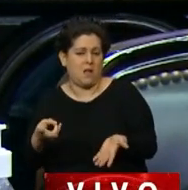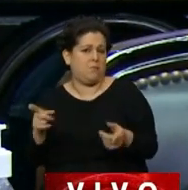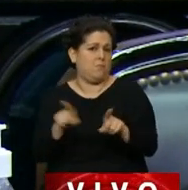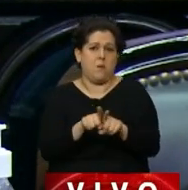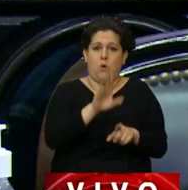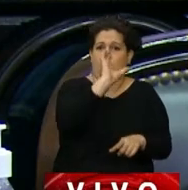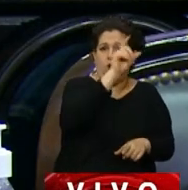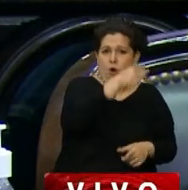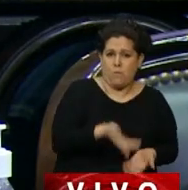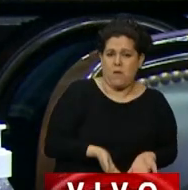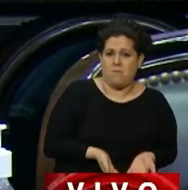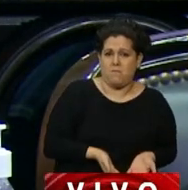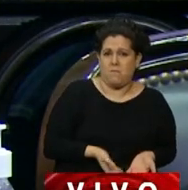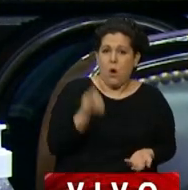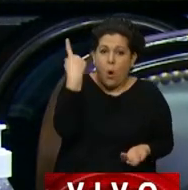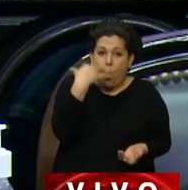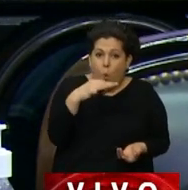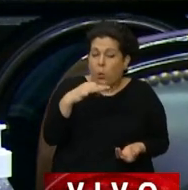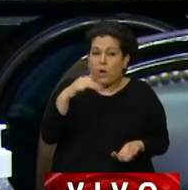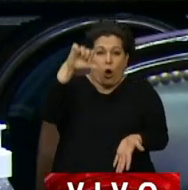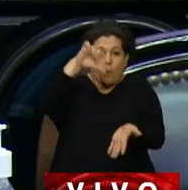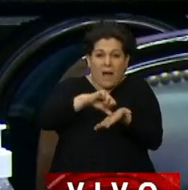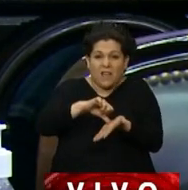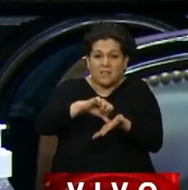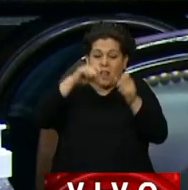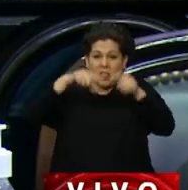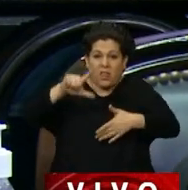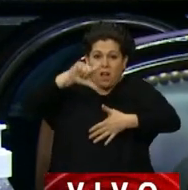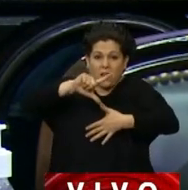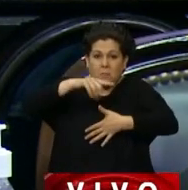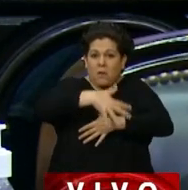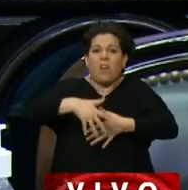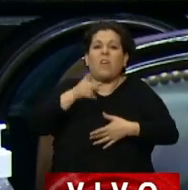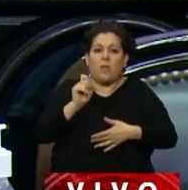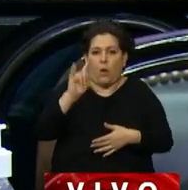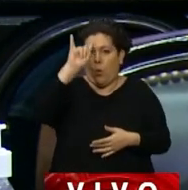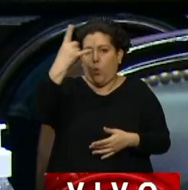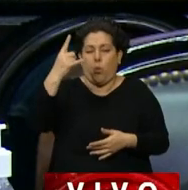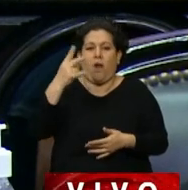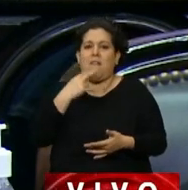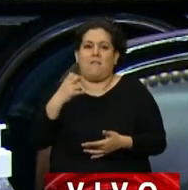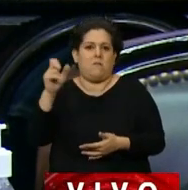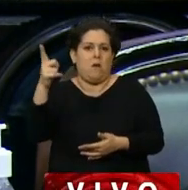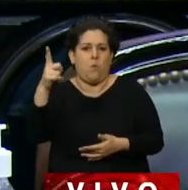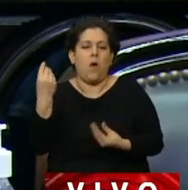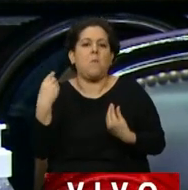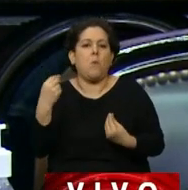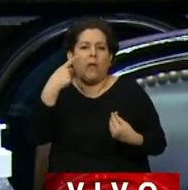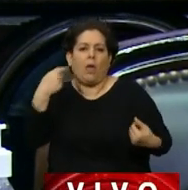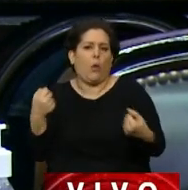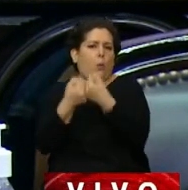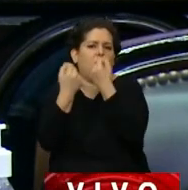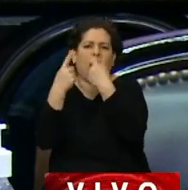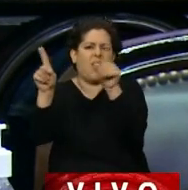Colombia. El único país de la región que no tiene boleta única es Uruguay, porque en Uruguay se verifica algo que no se verifica